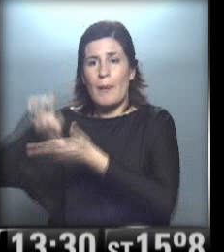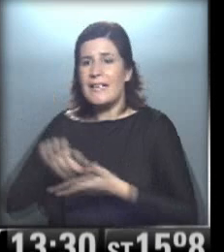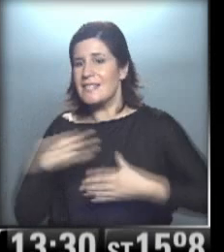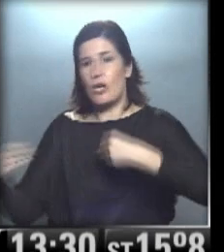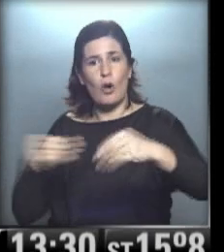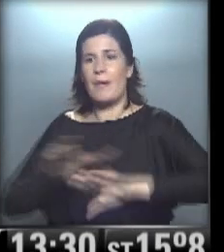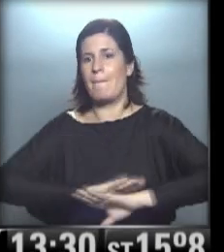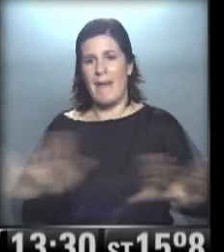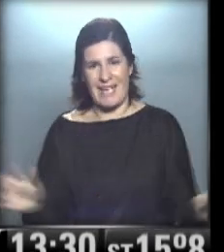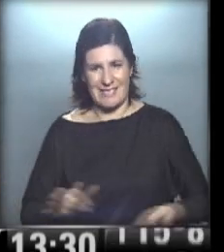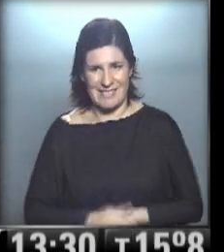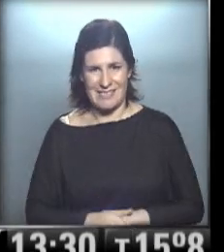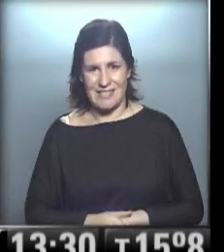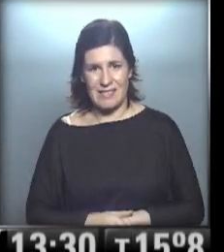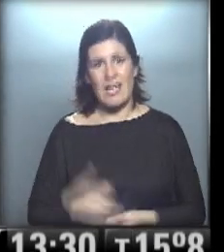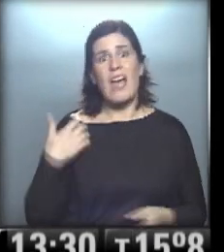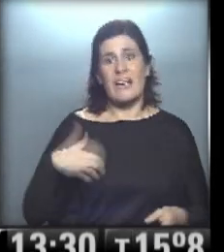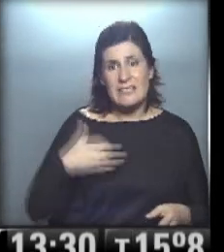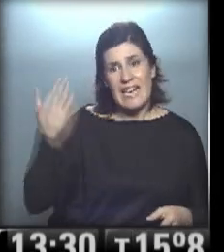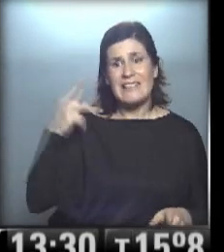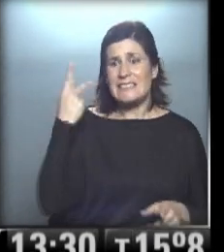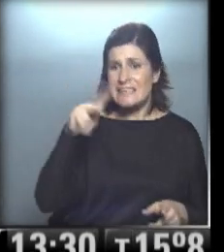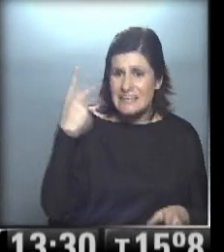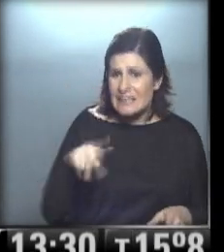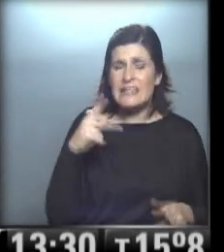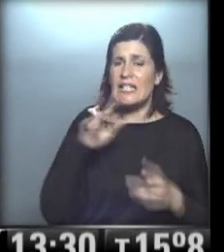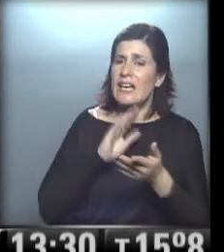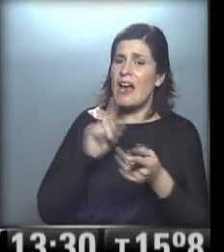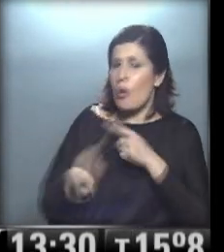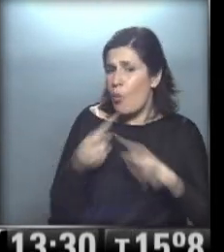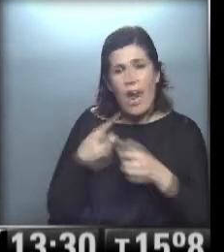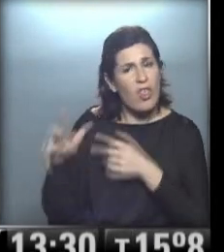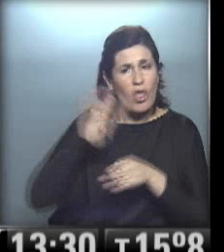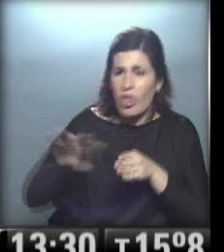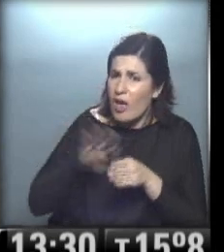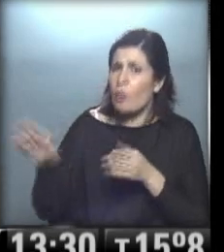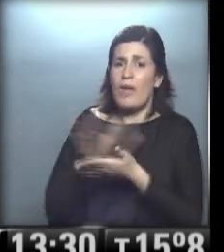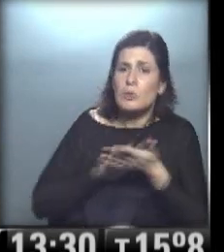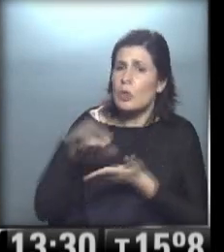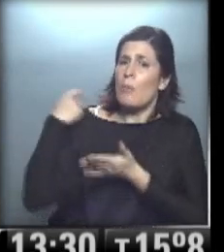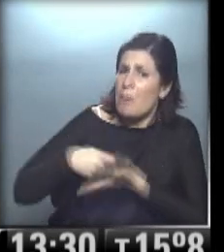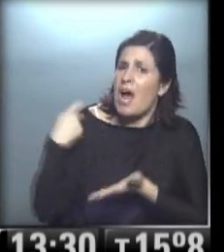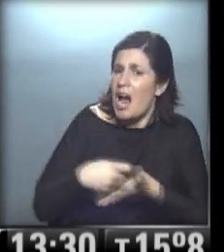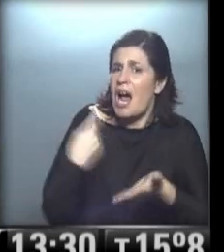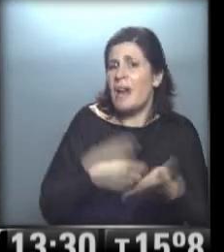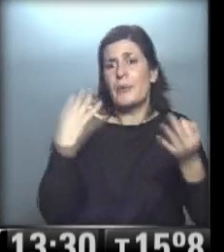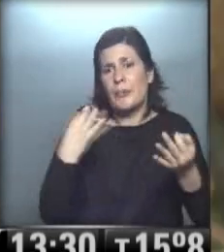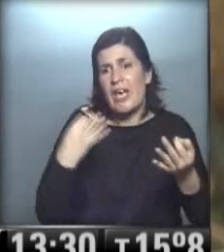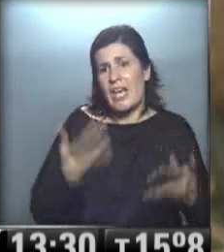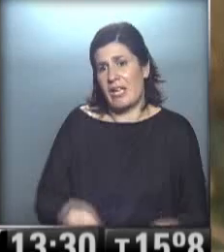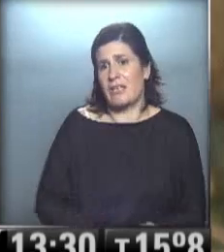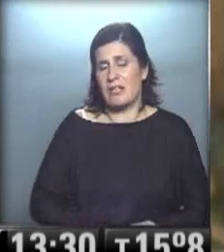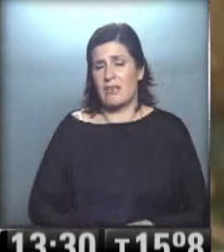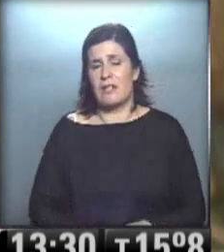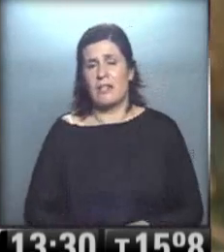una arquitectura muy bien hecha por Néstor Kirchner, para que Argentina pudiera salir de la herencia maldita que recibió de los gobiernos de derecha. ¿Cuál